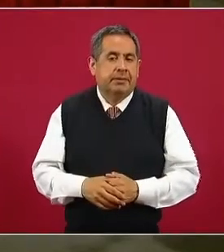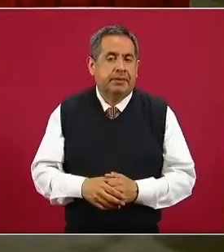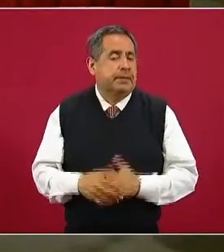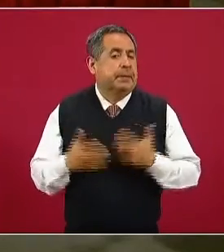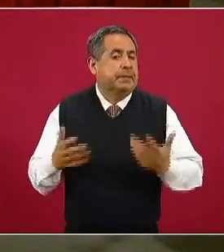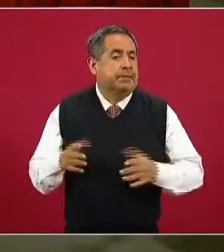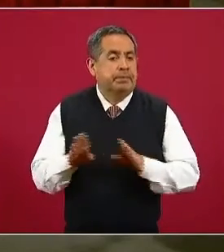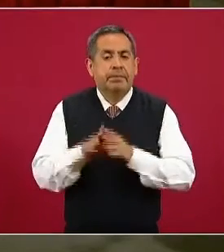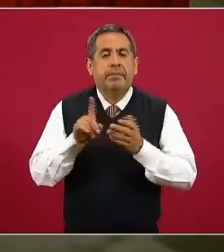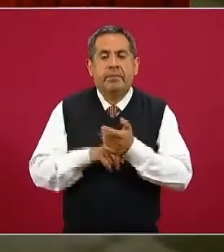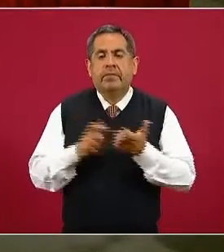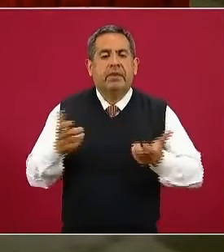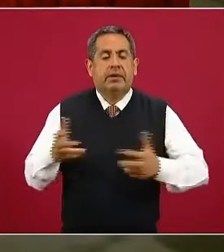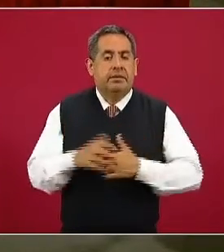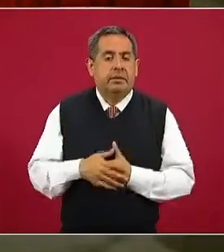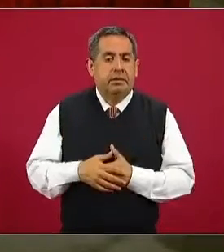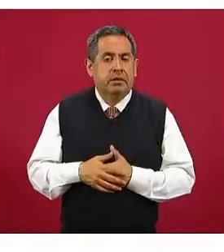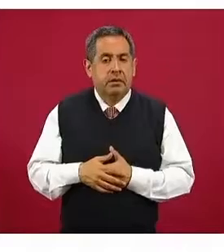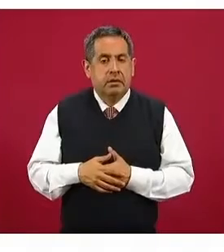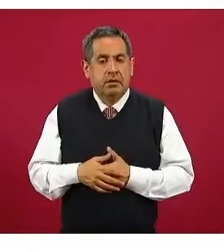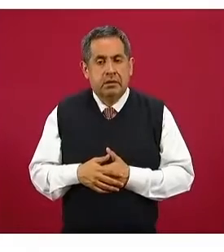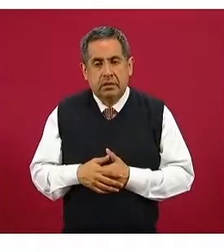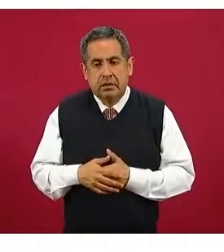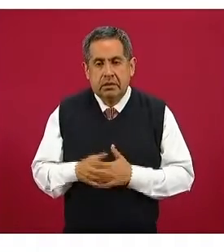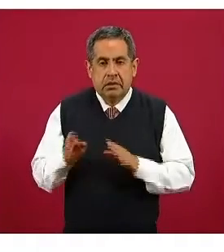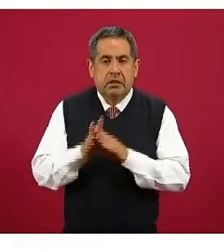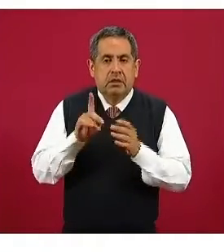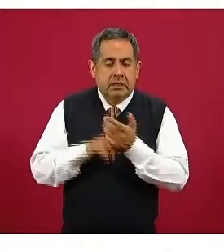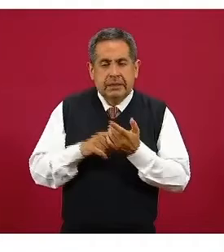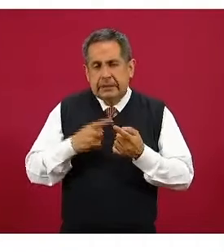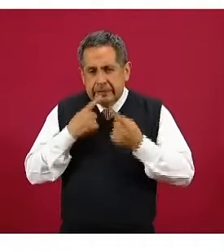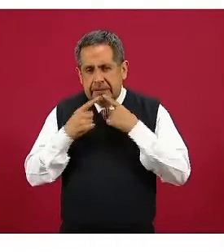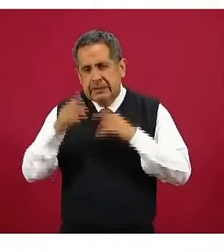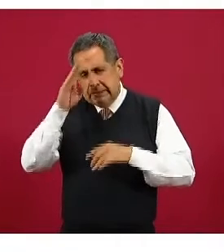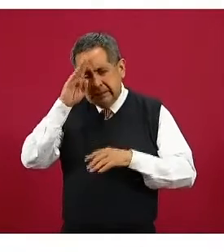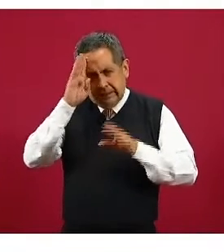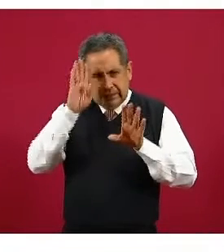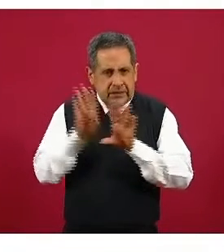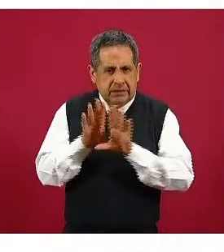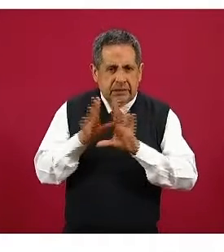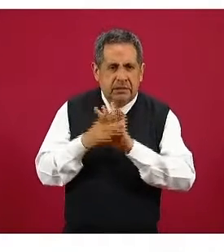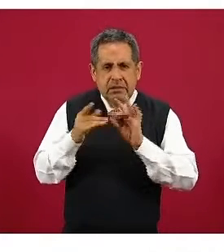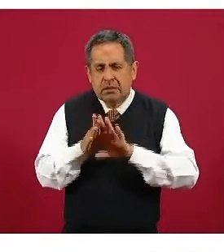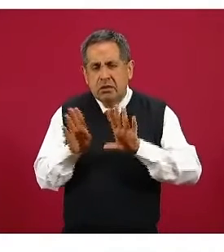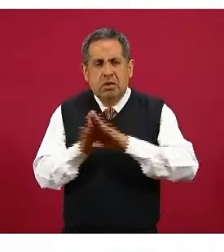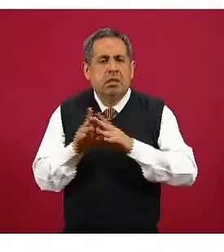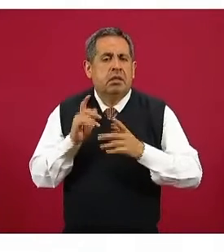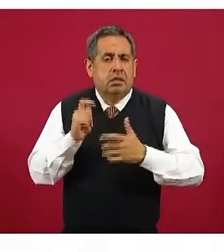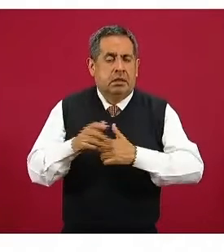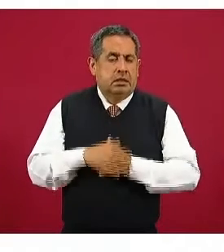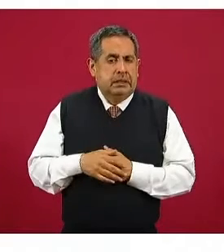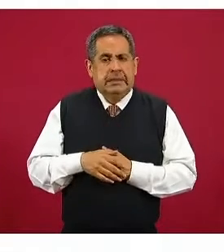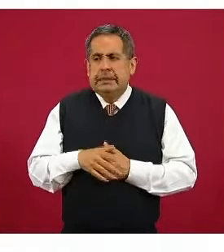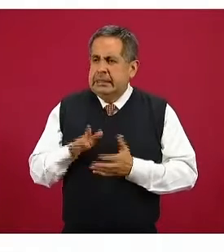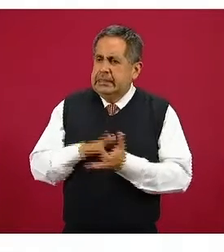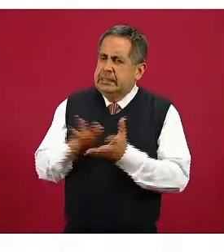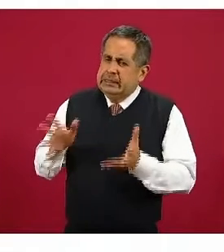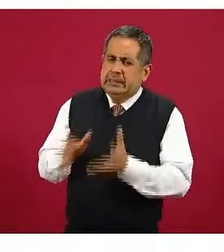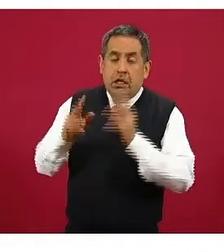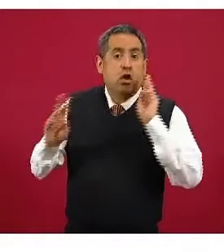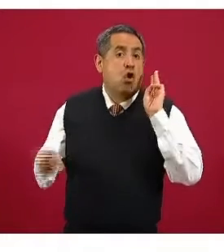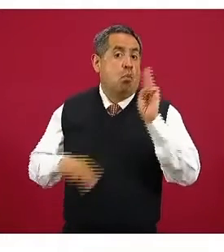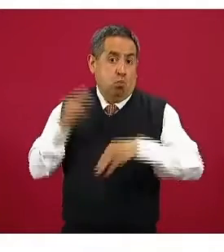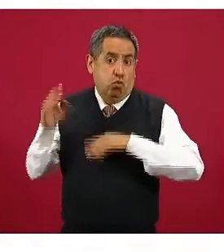Ahora, ¿qué es lo que se ha hecho? Digo, parte de la estrategia tiene que ver con una estrategia que se ha impulsado a nivel